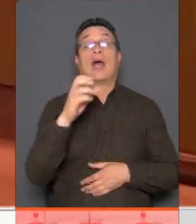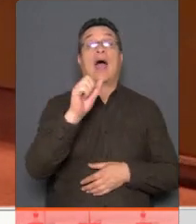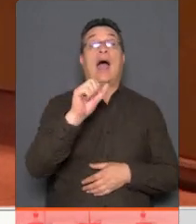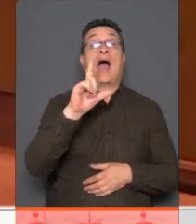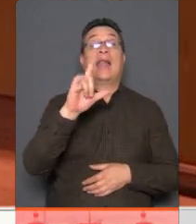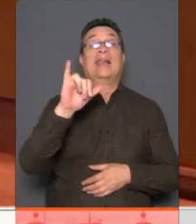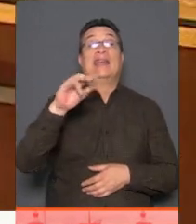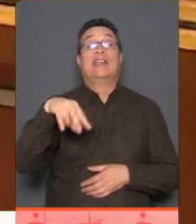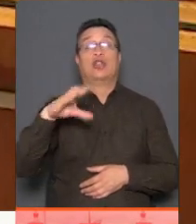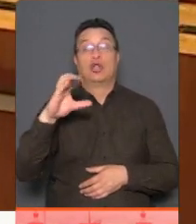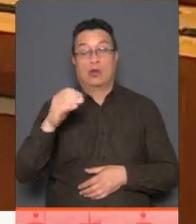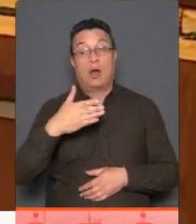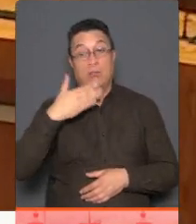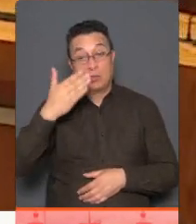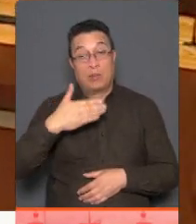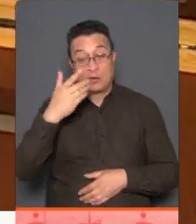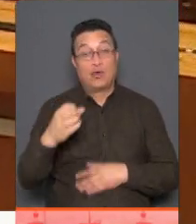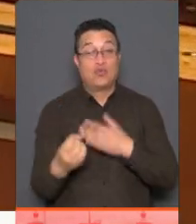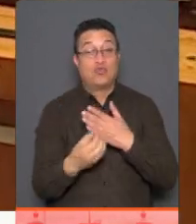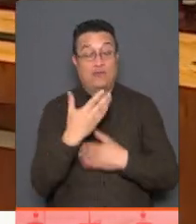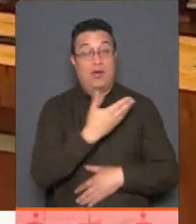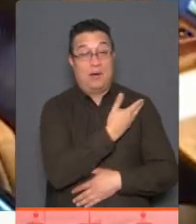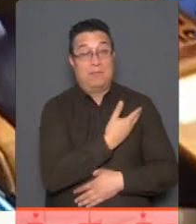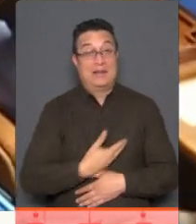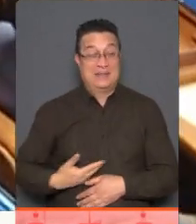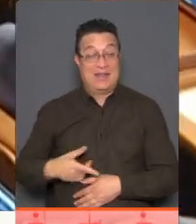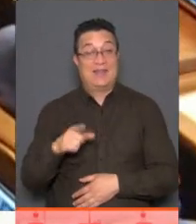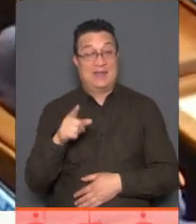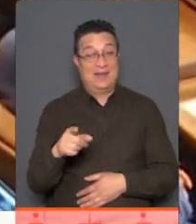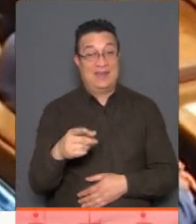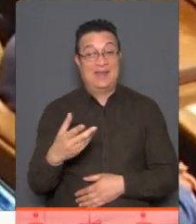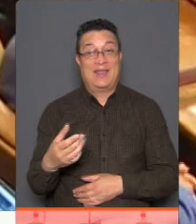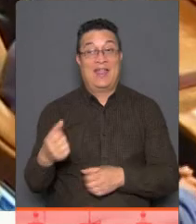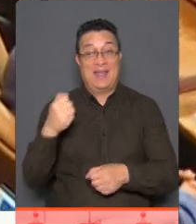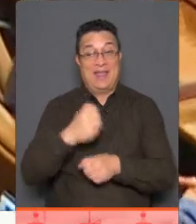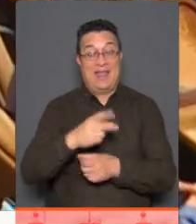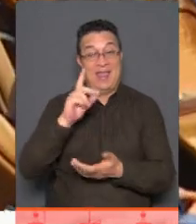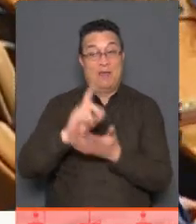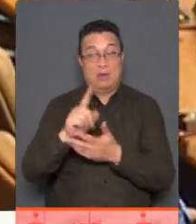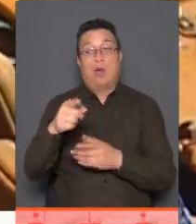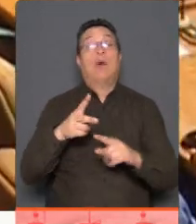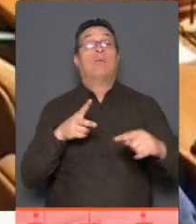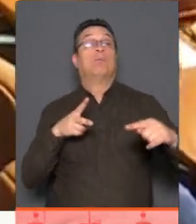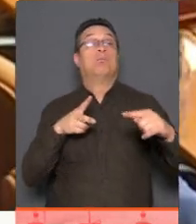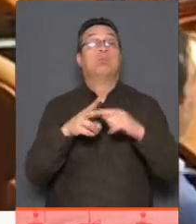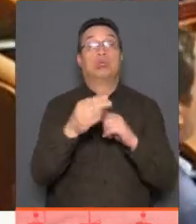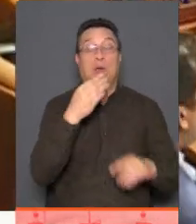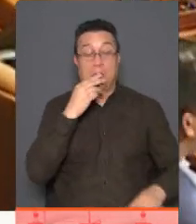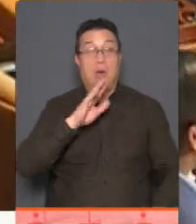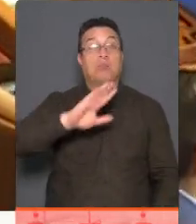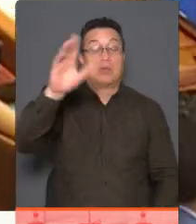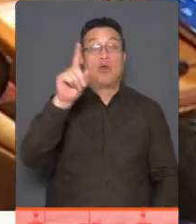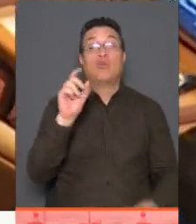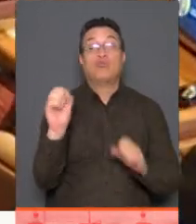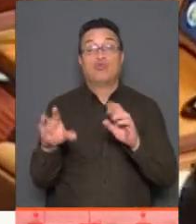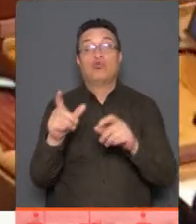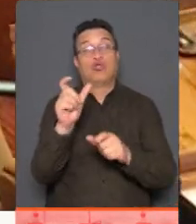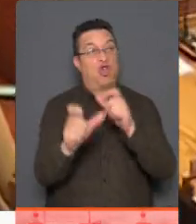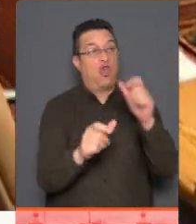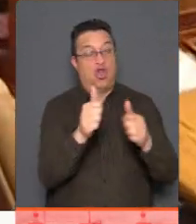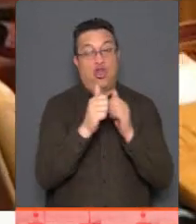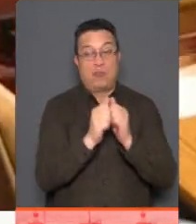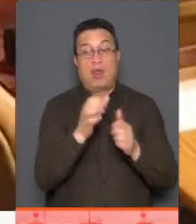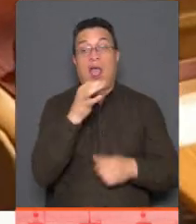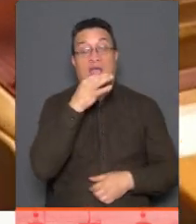pleno discurso también del nuevo presidente de la Cámara, hablado Mirosevich. Alinco lo interrumpe y varios de sus colegas dijeron que Alinco